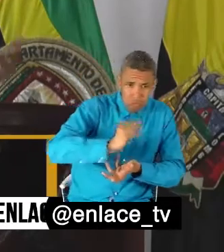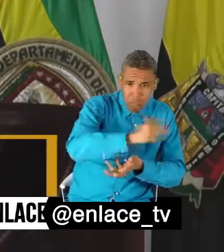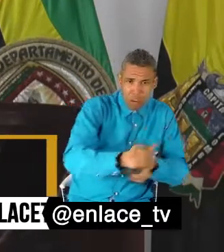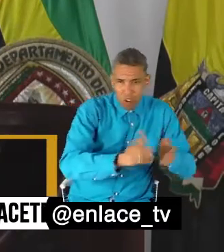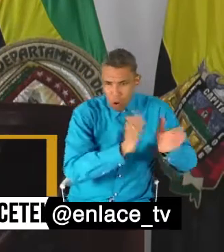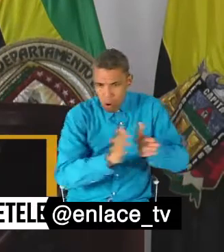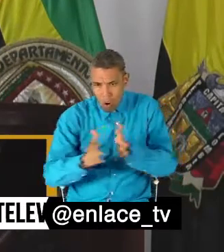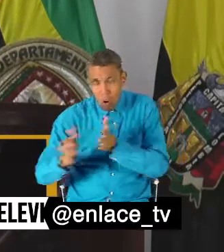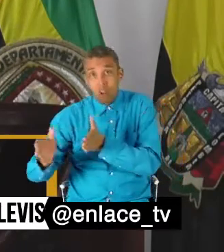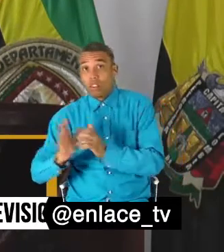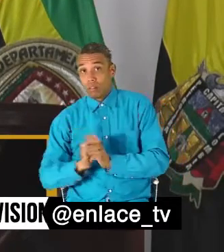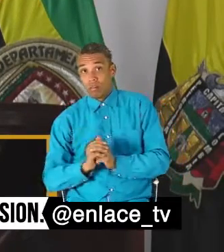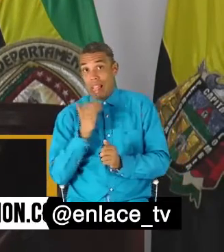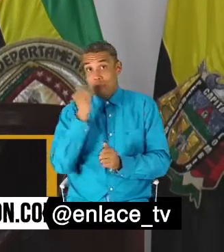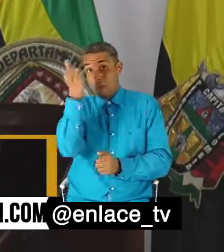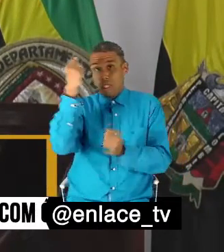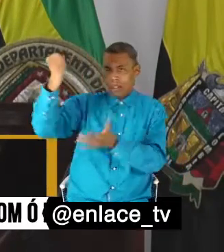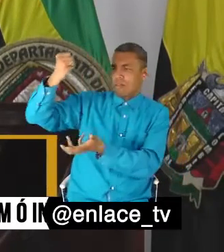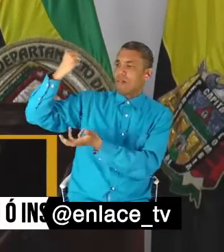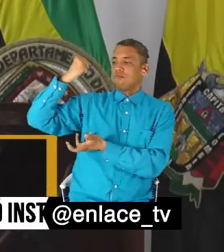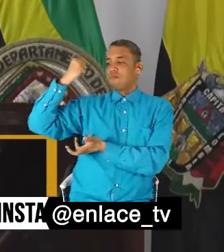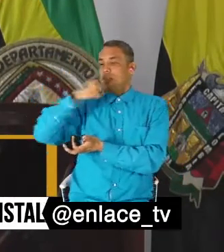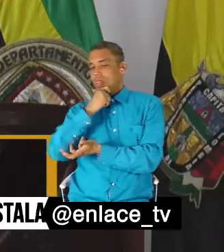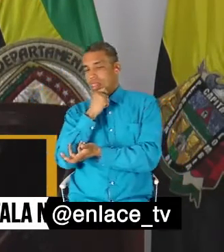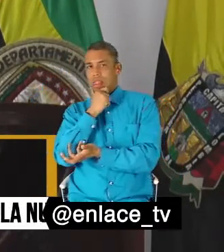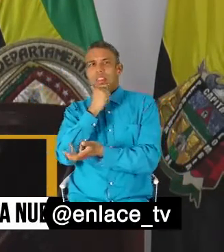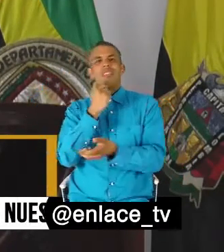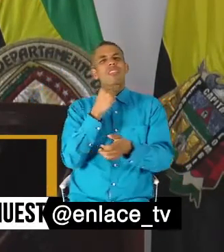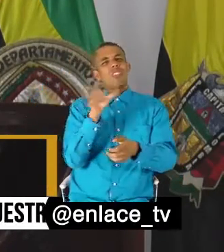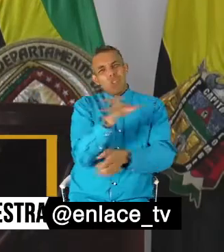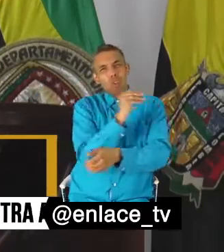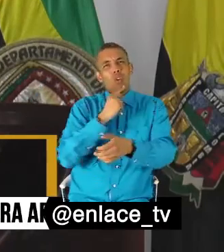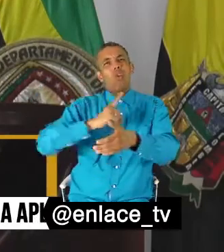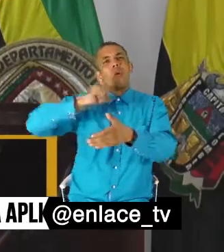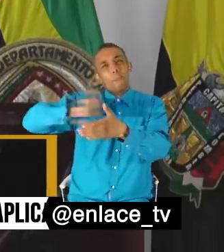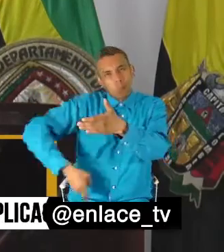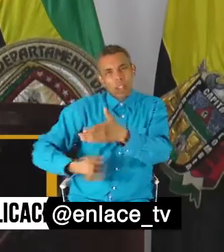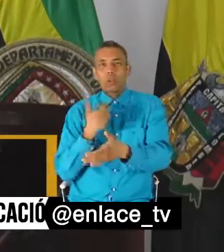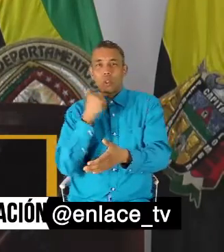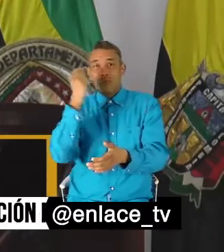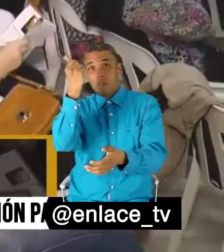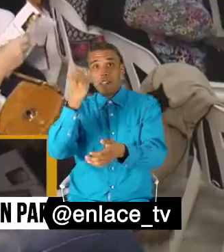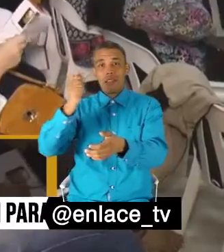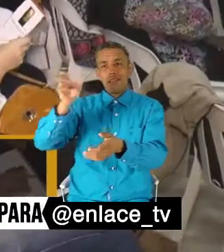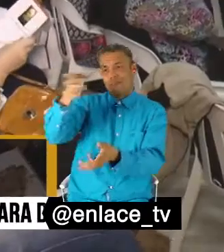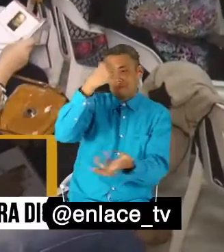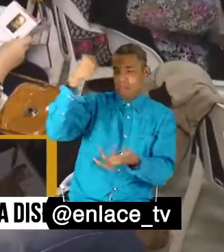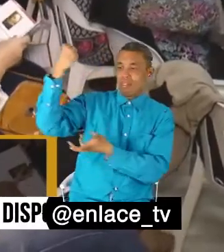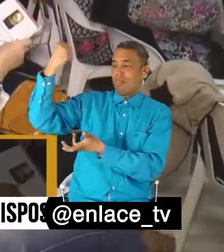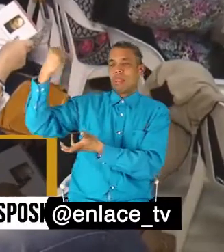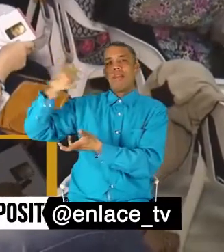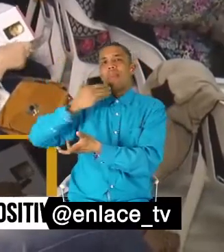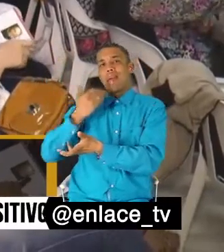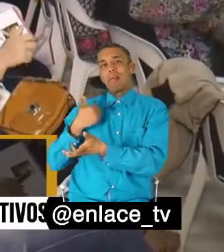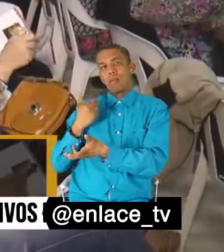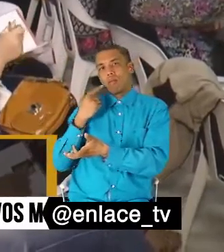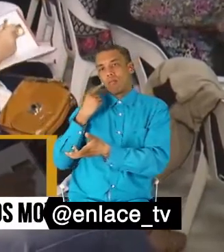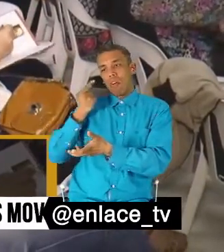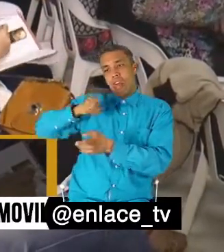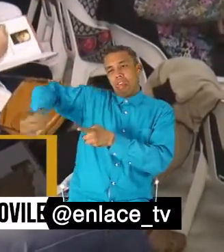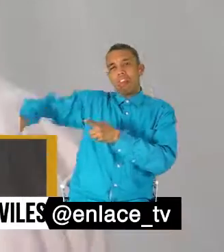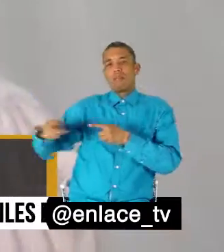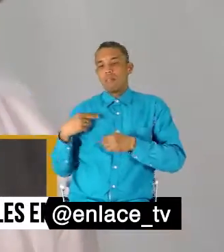sus papás, de sus familias, que la cogen de los impuestos, la utilicen en cosas que nosotros no queremos. Berruz ha expuesto acerca del